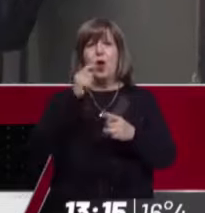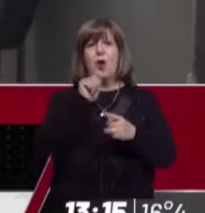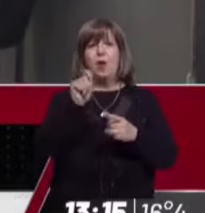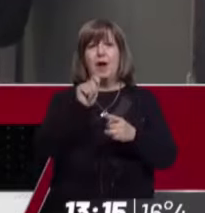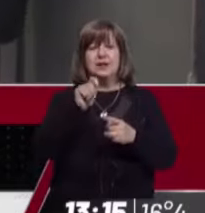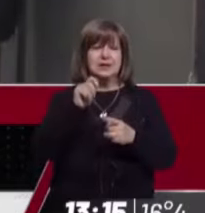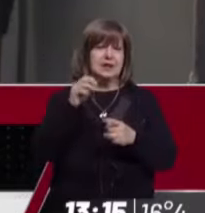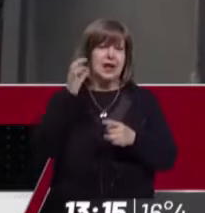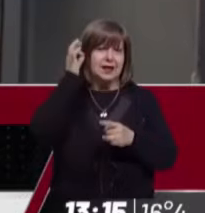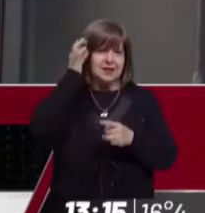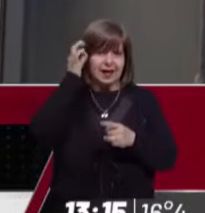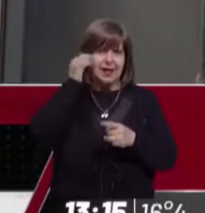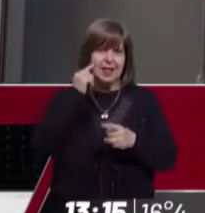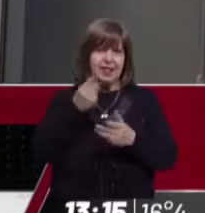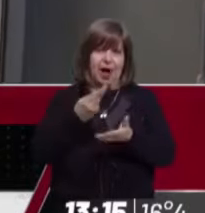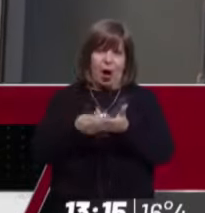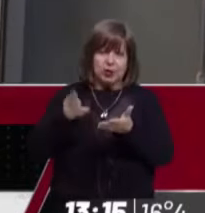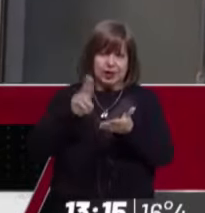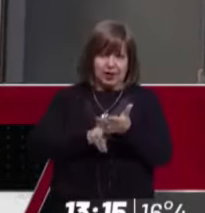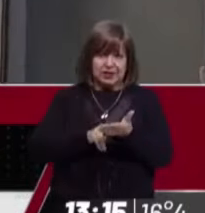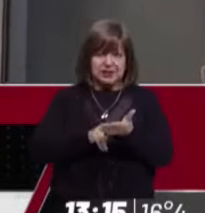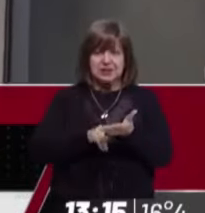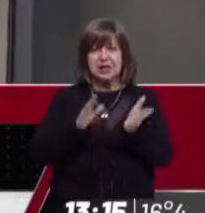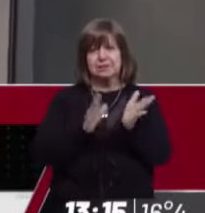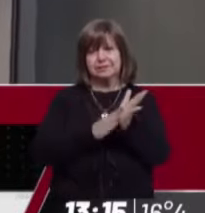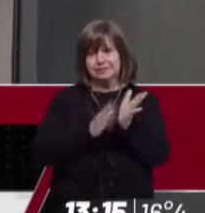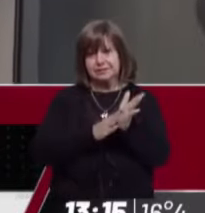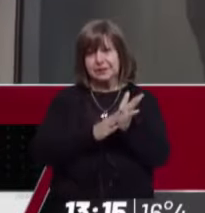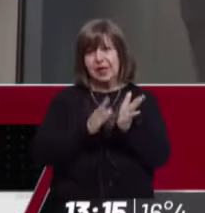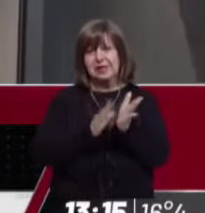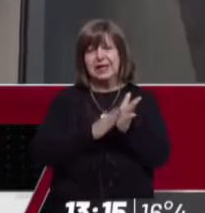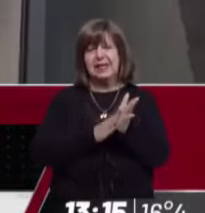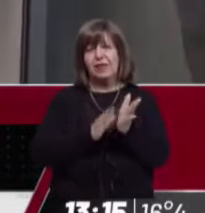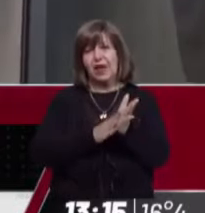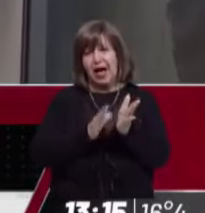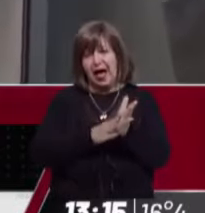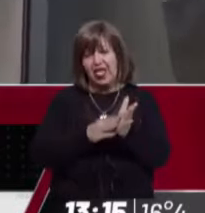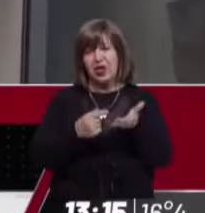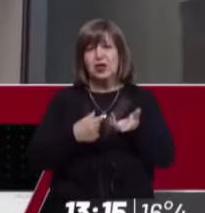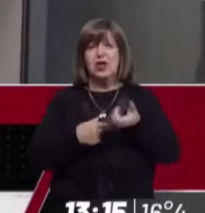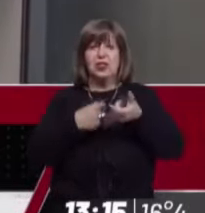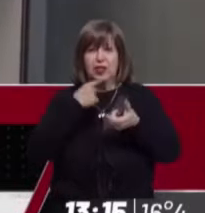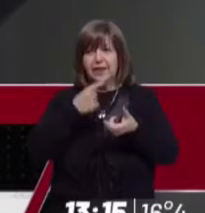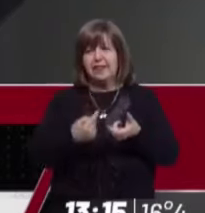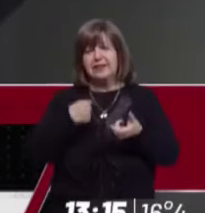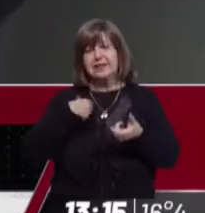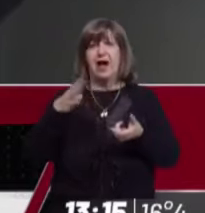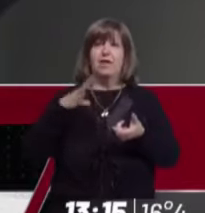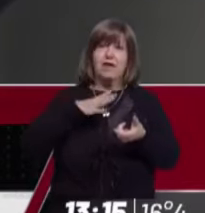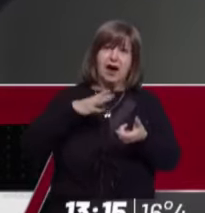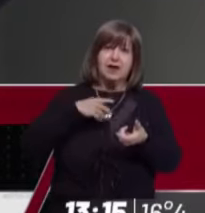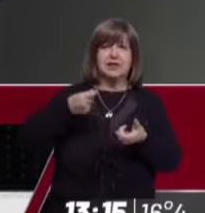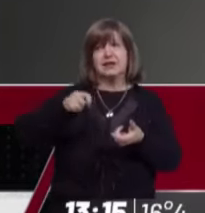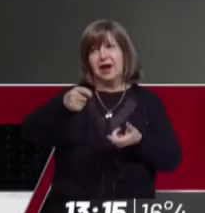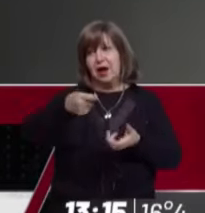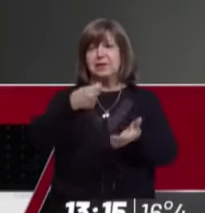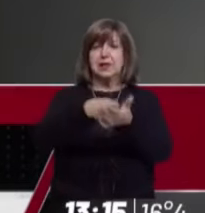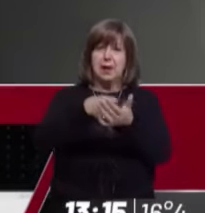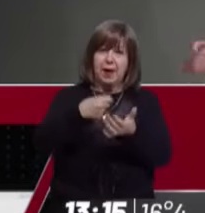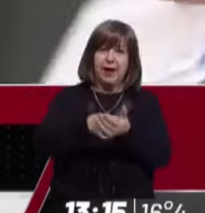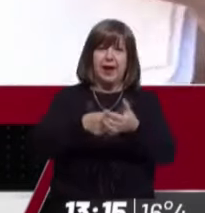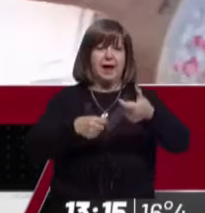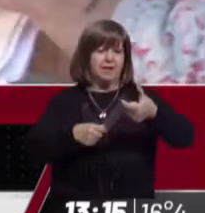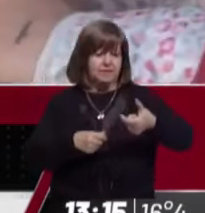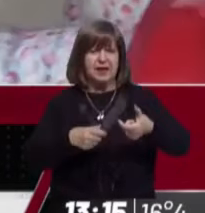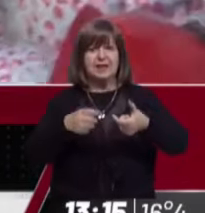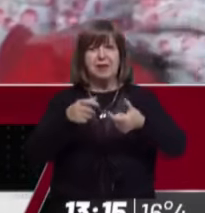bueno, los 30 días esto caduca. Claro, una constancia, es un papel, sí. Papel blanco donde está una constancia. Por supuesto,